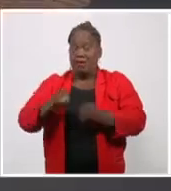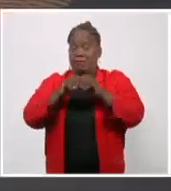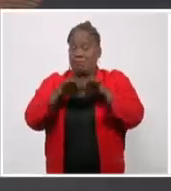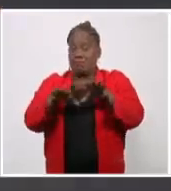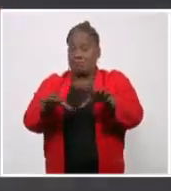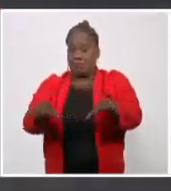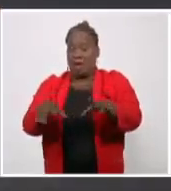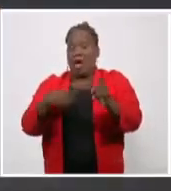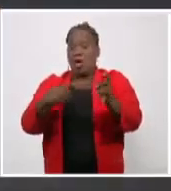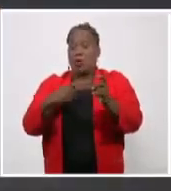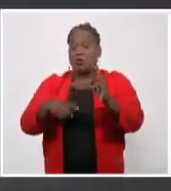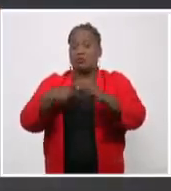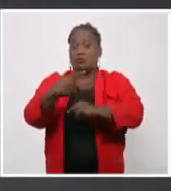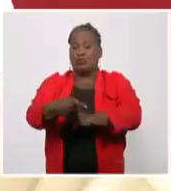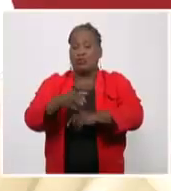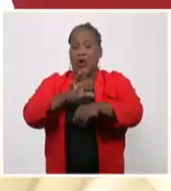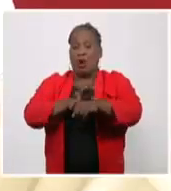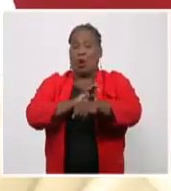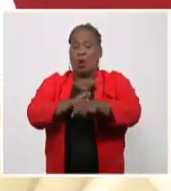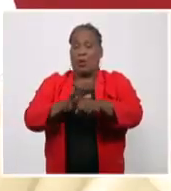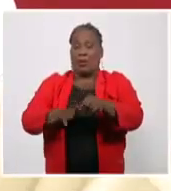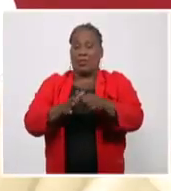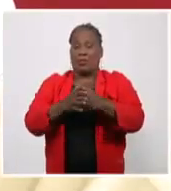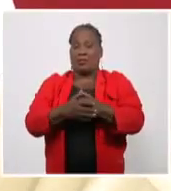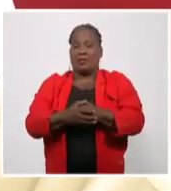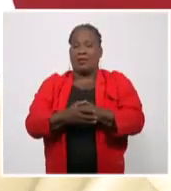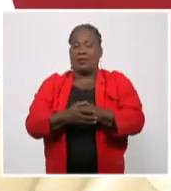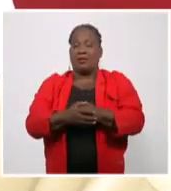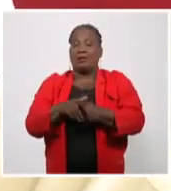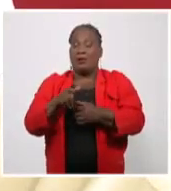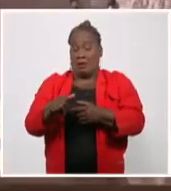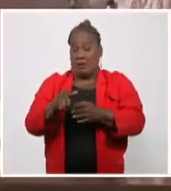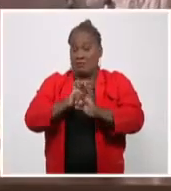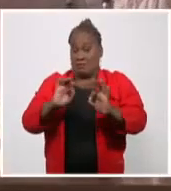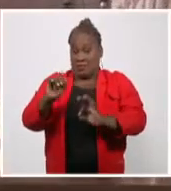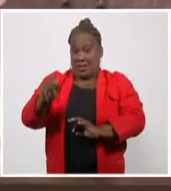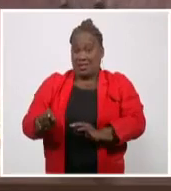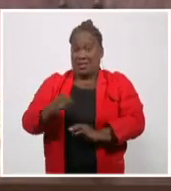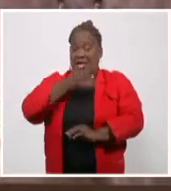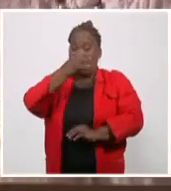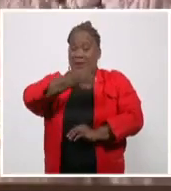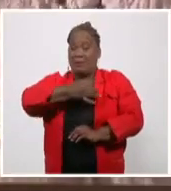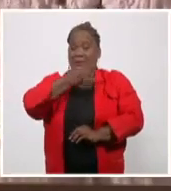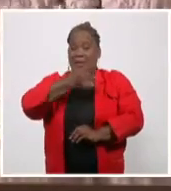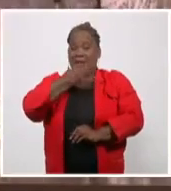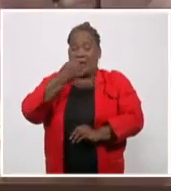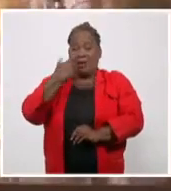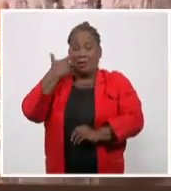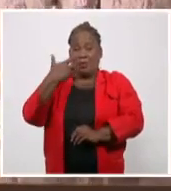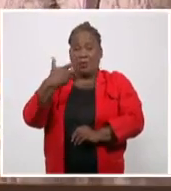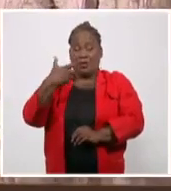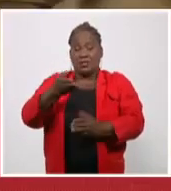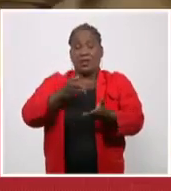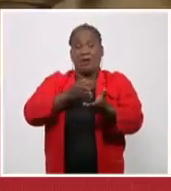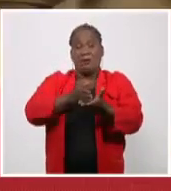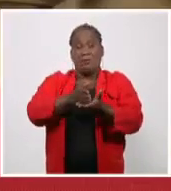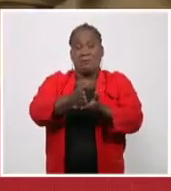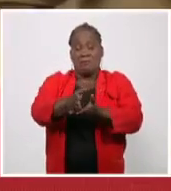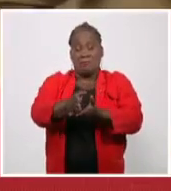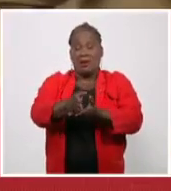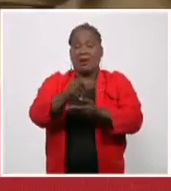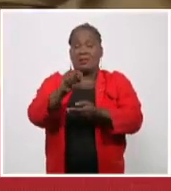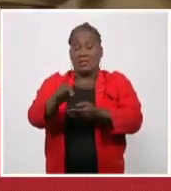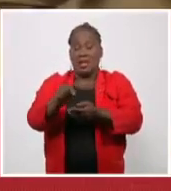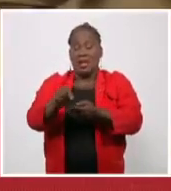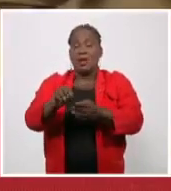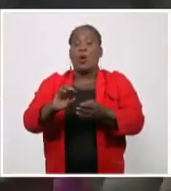horizonte en la lucha contra la COVID-19. Sin embargo, los expertos aclaran la importancia de mantener los protocolos sanitarios,